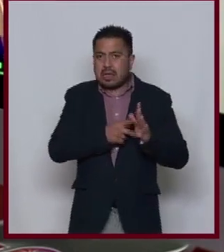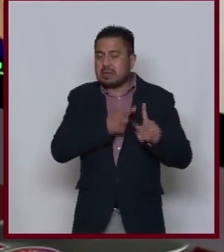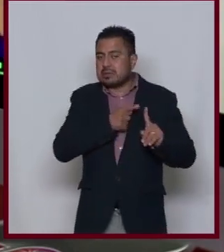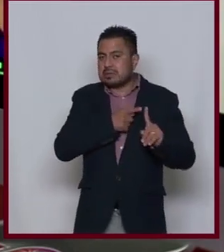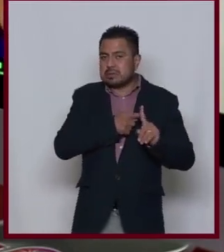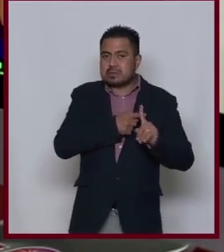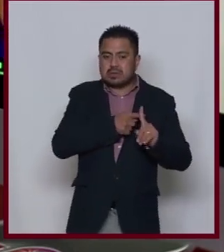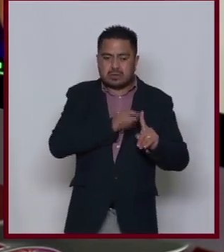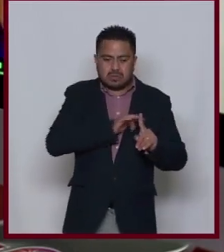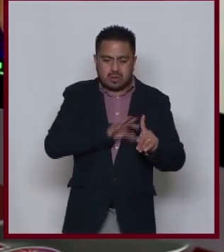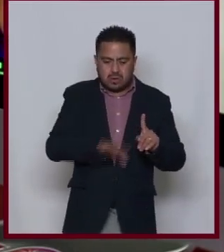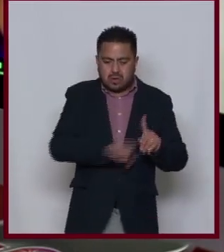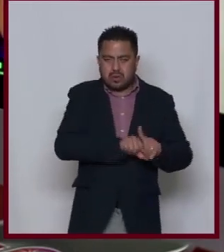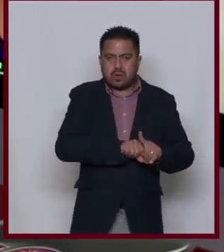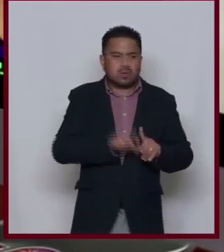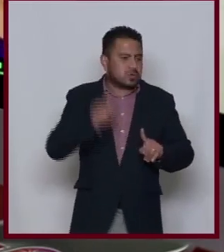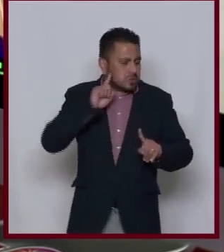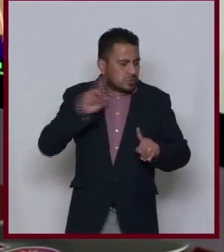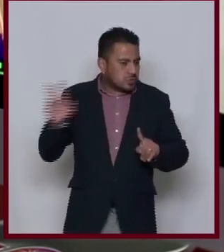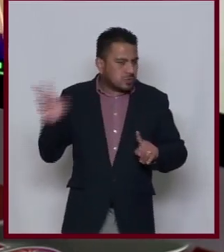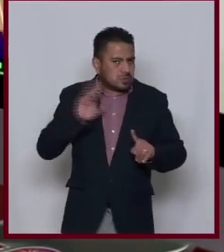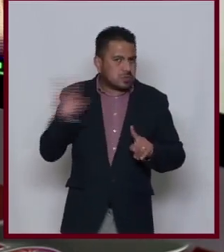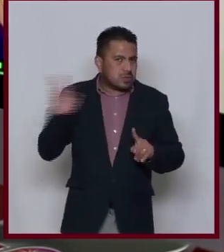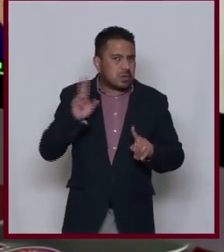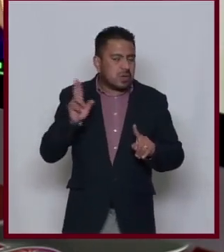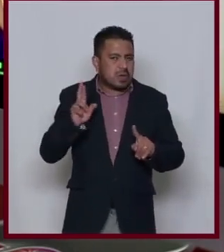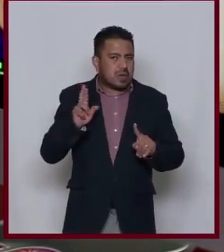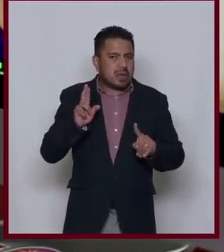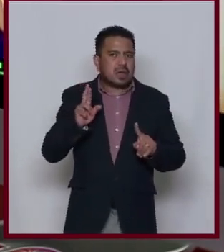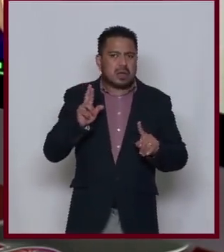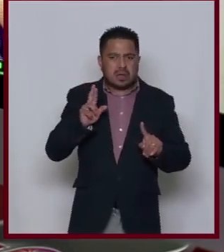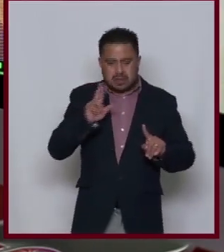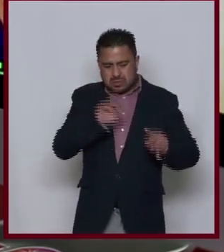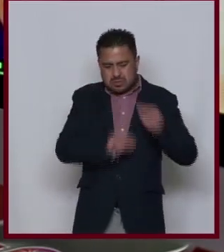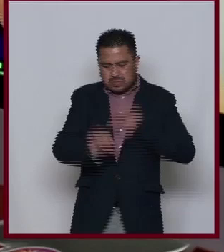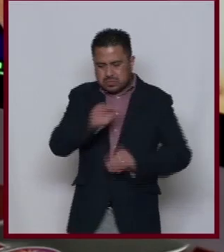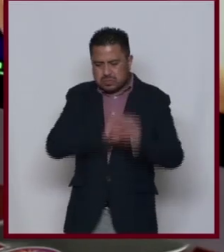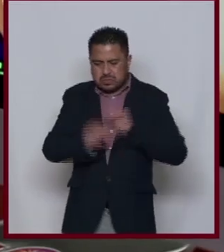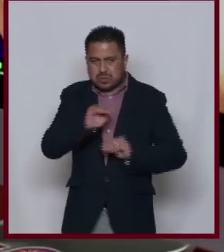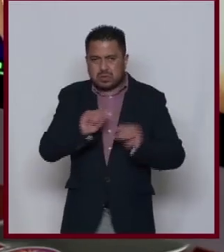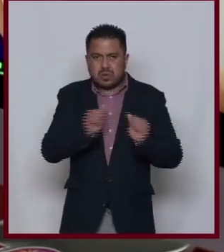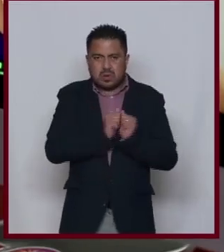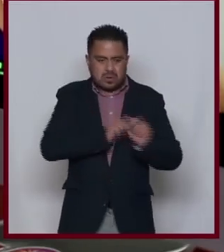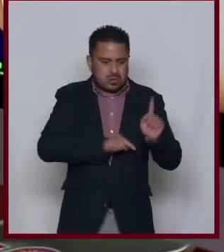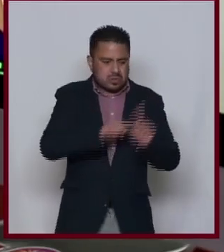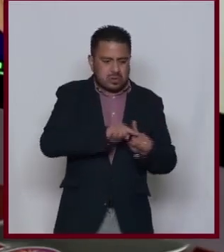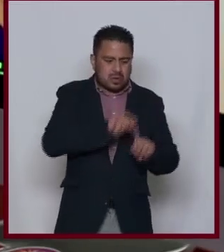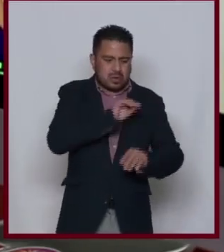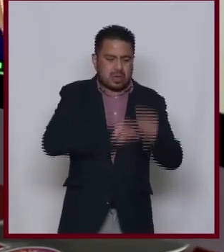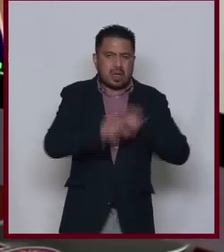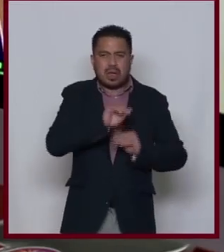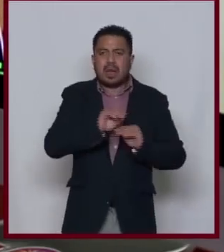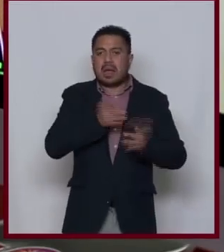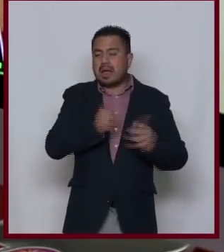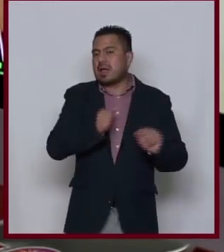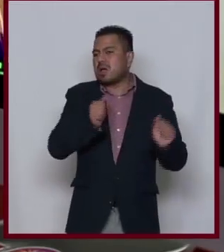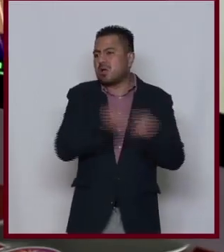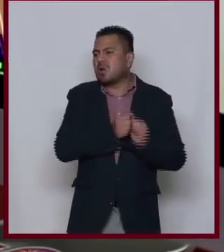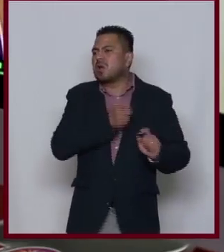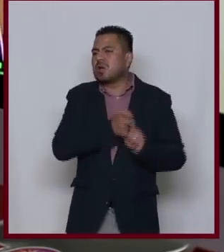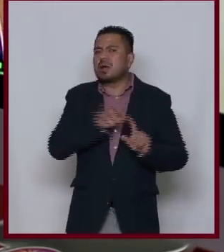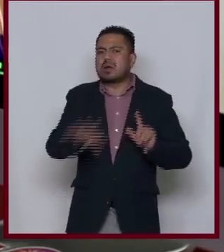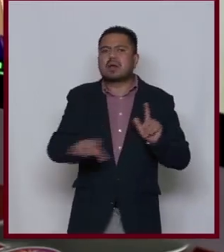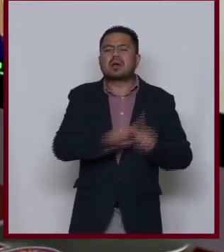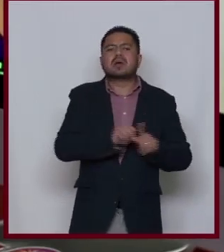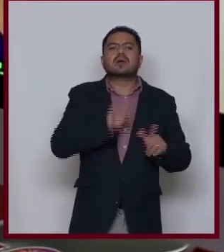justo intentar tomar un sonido, descomponerlo en estas sumas de armónicos y ya con eso obtienes,